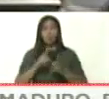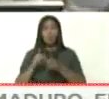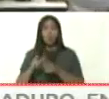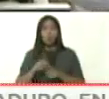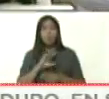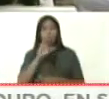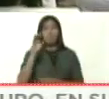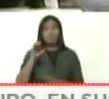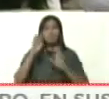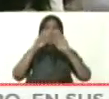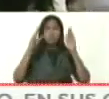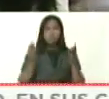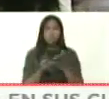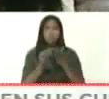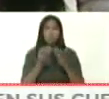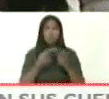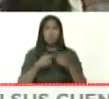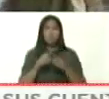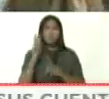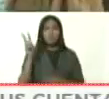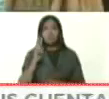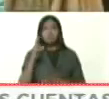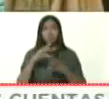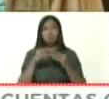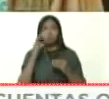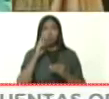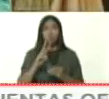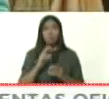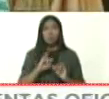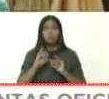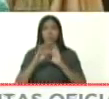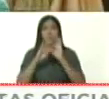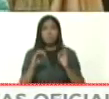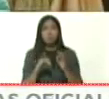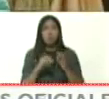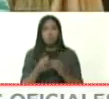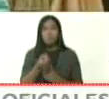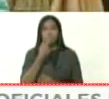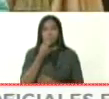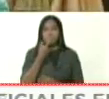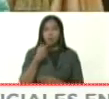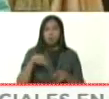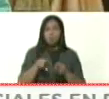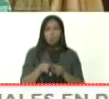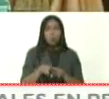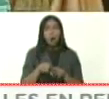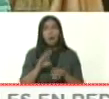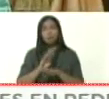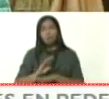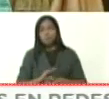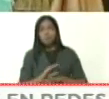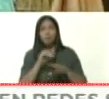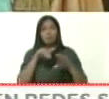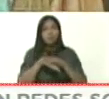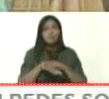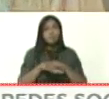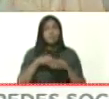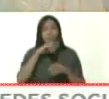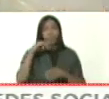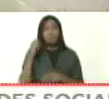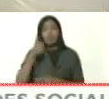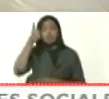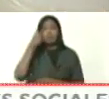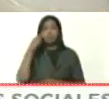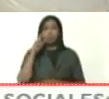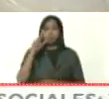del mundo, pero a Venezuela, todo lo que tiene que ver con el tratamiento del pie diabético. Esto seguramente